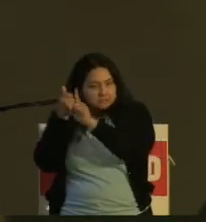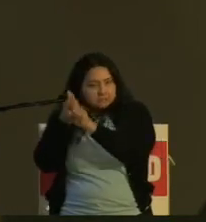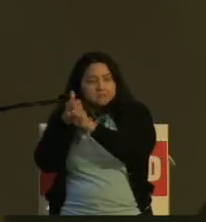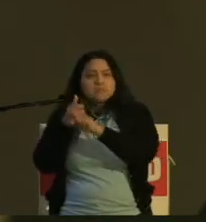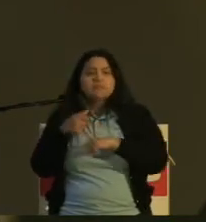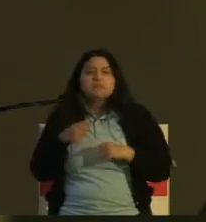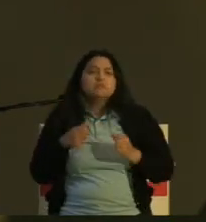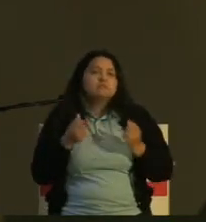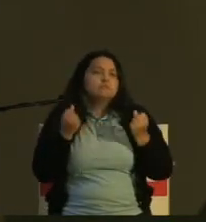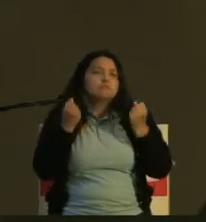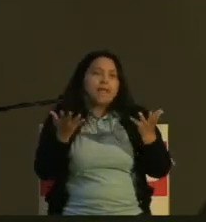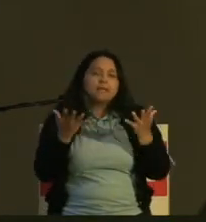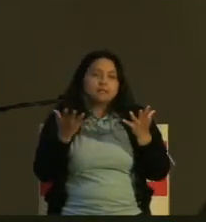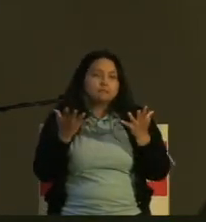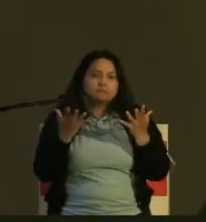hay mucho...